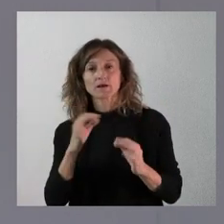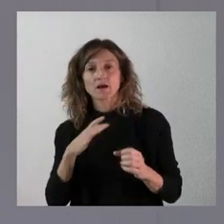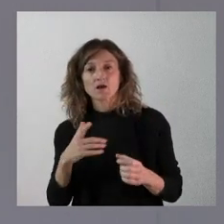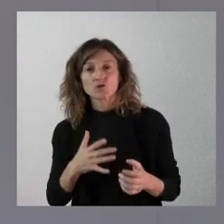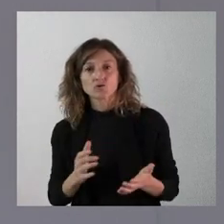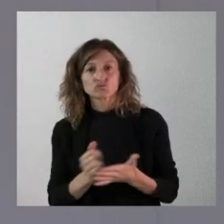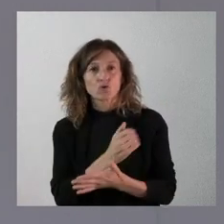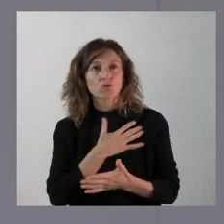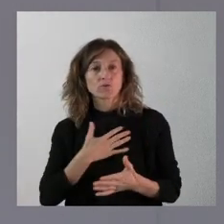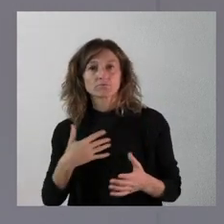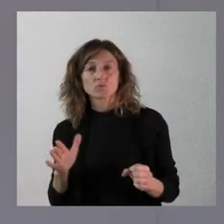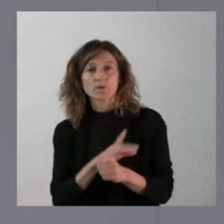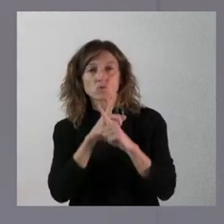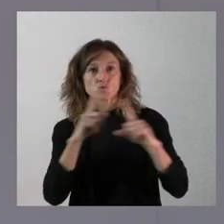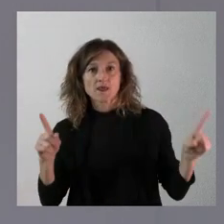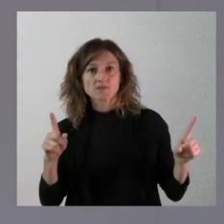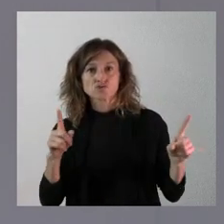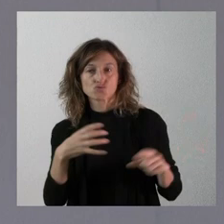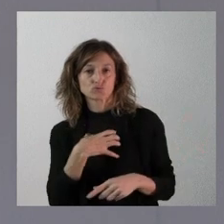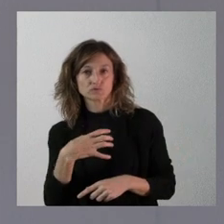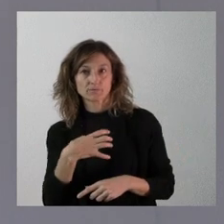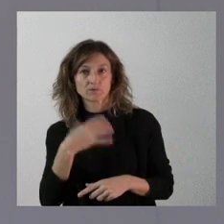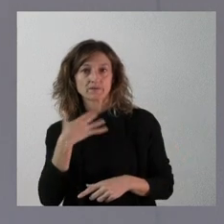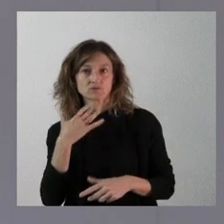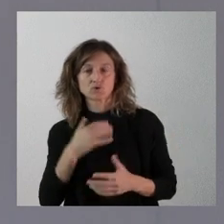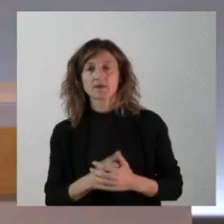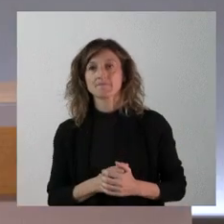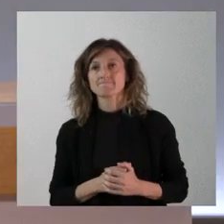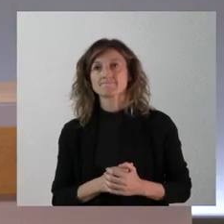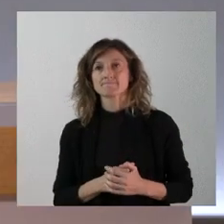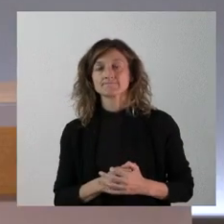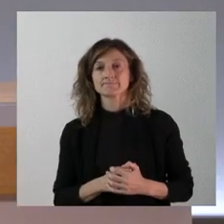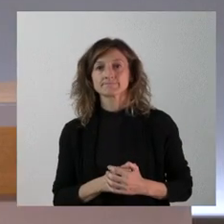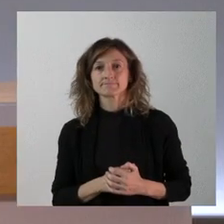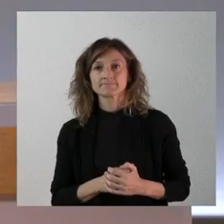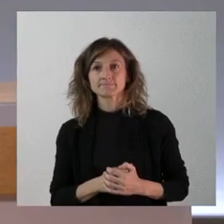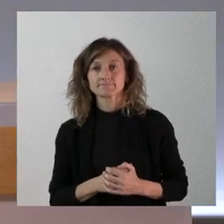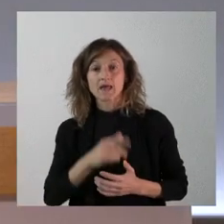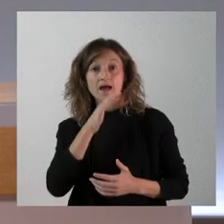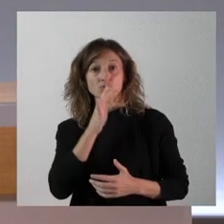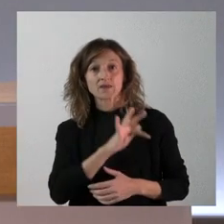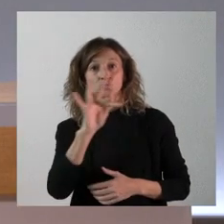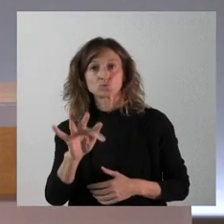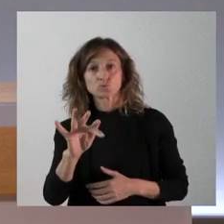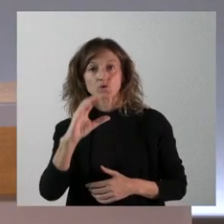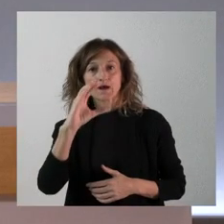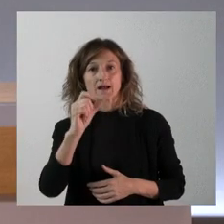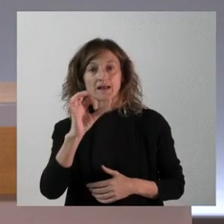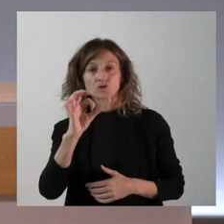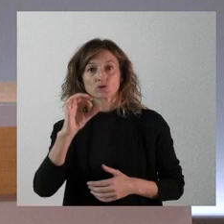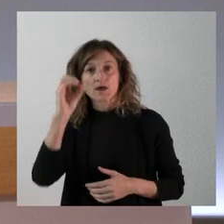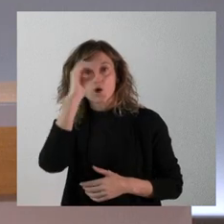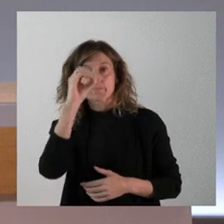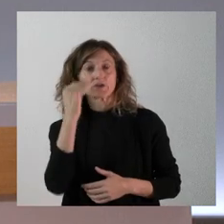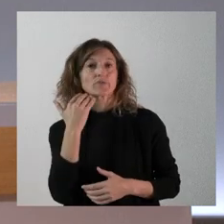todas las aspiraciones en un solo año que podrían tener los sorianos es el turno ya de Carlos Gil de la opinión de